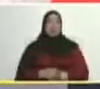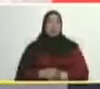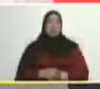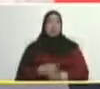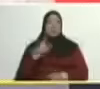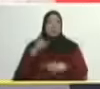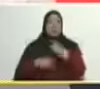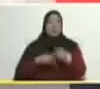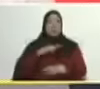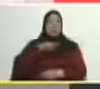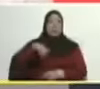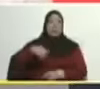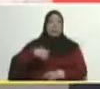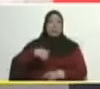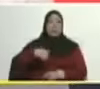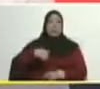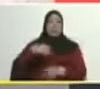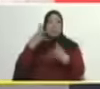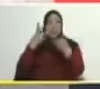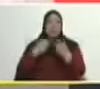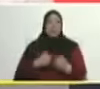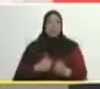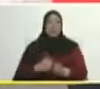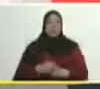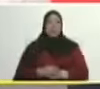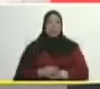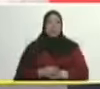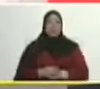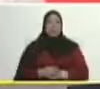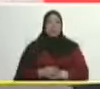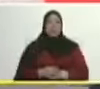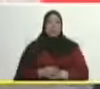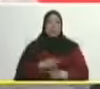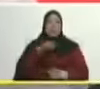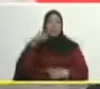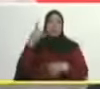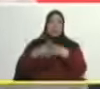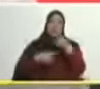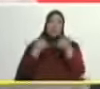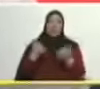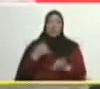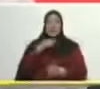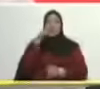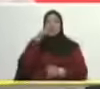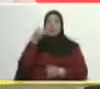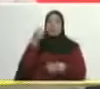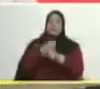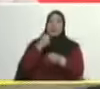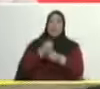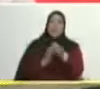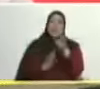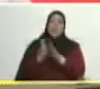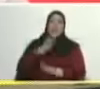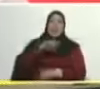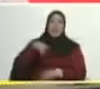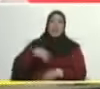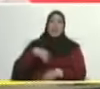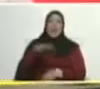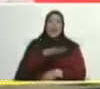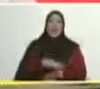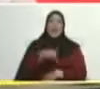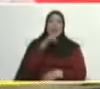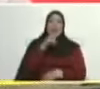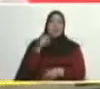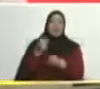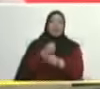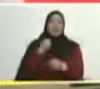a encontrar una solución pacífica, sostenible y duradera a los desafíos que enfrenta, basada en el pleno respeto a su